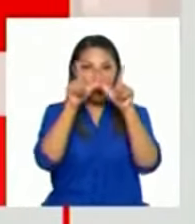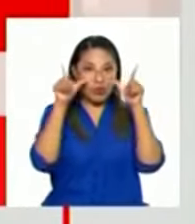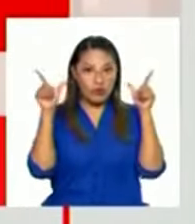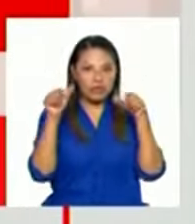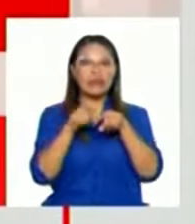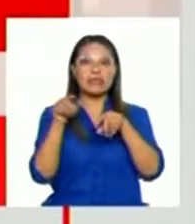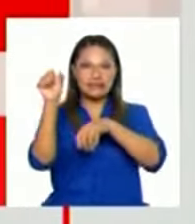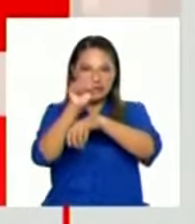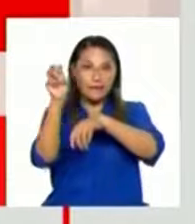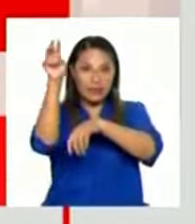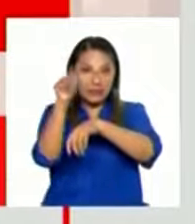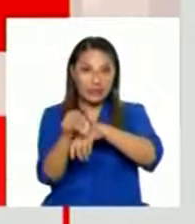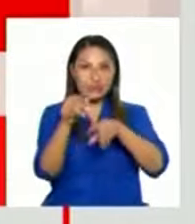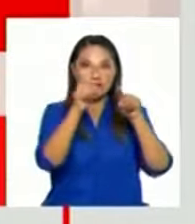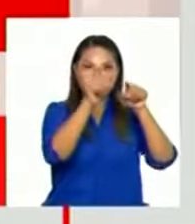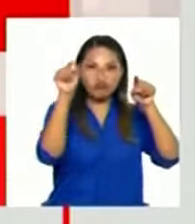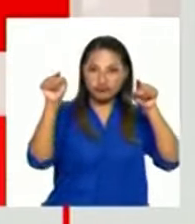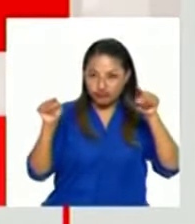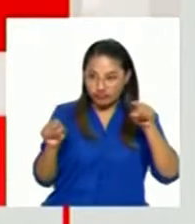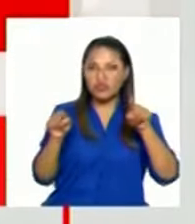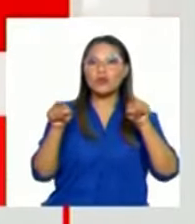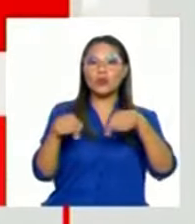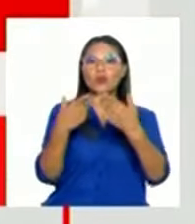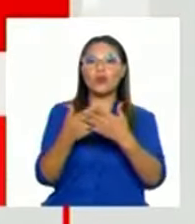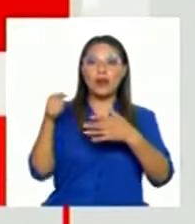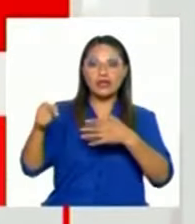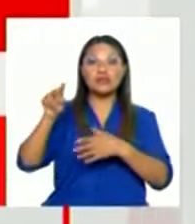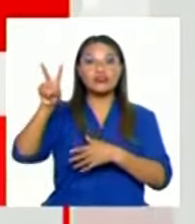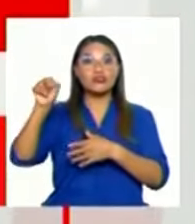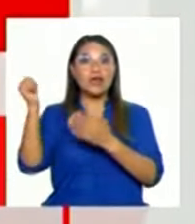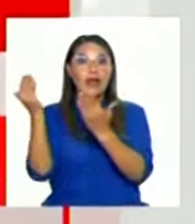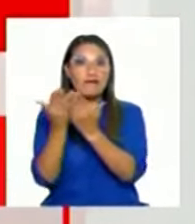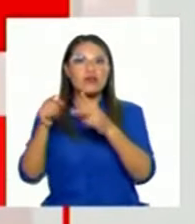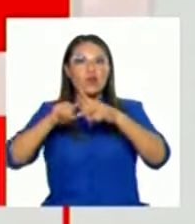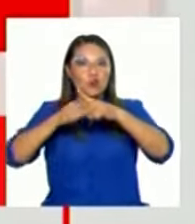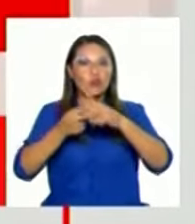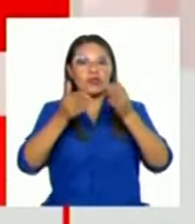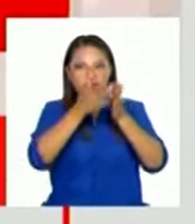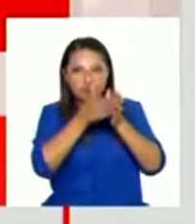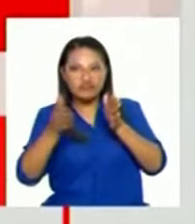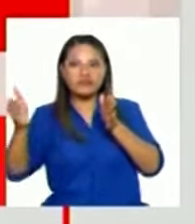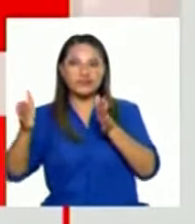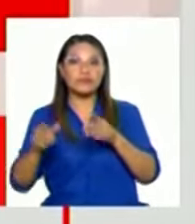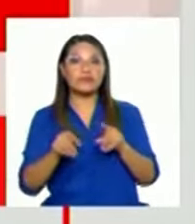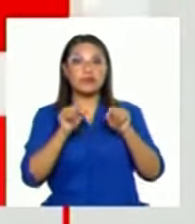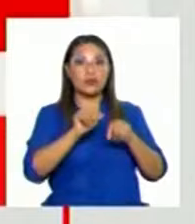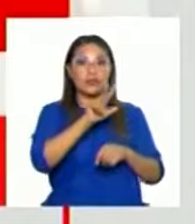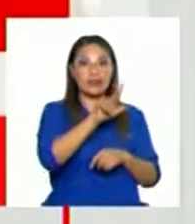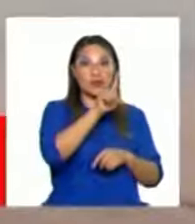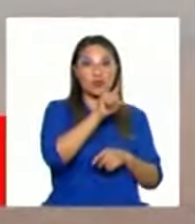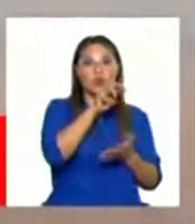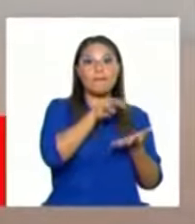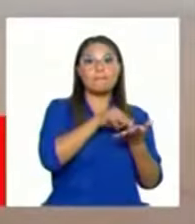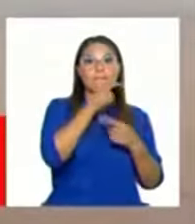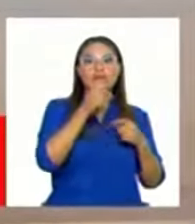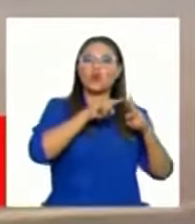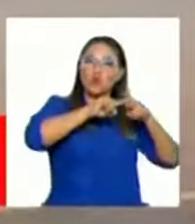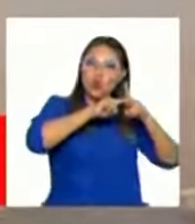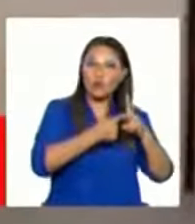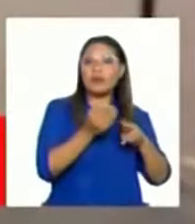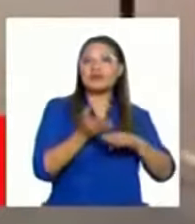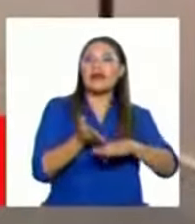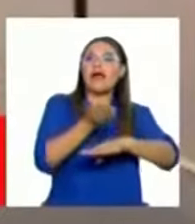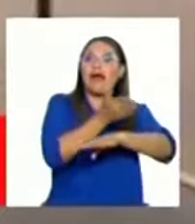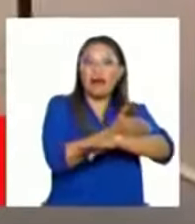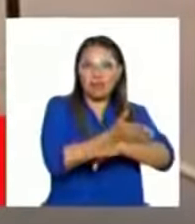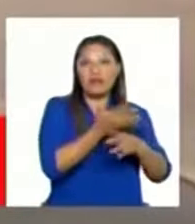prórroga inicia el 2 de abril de este año. En tanto, el inicio es el 31 de marzo, para el caso de algunos